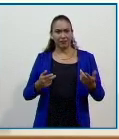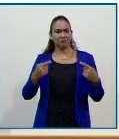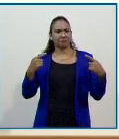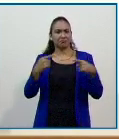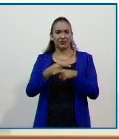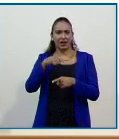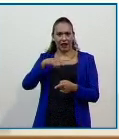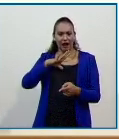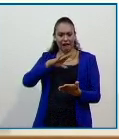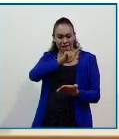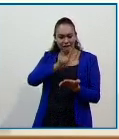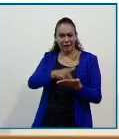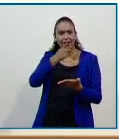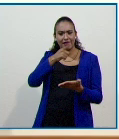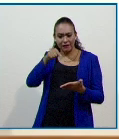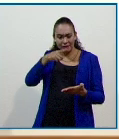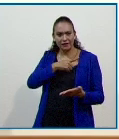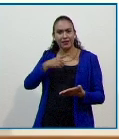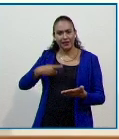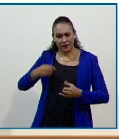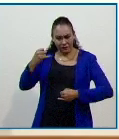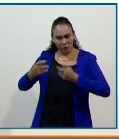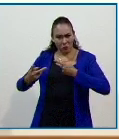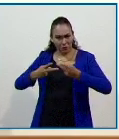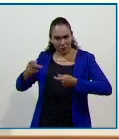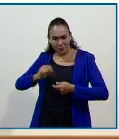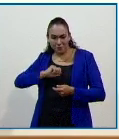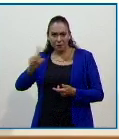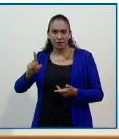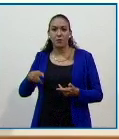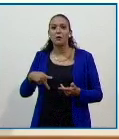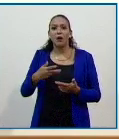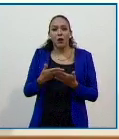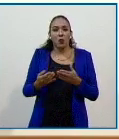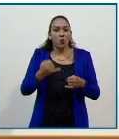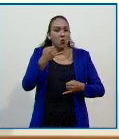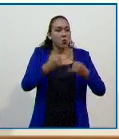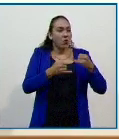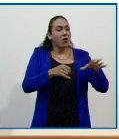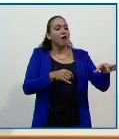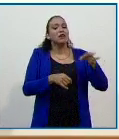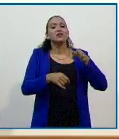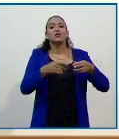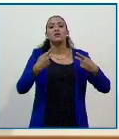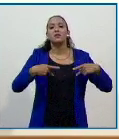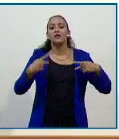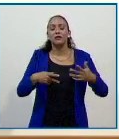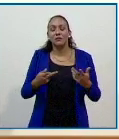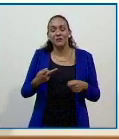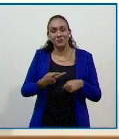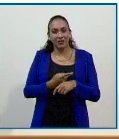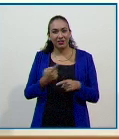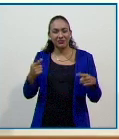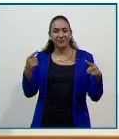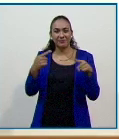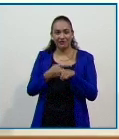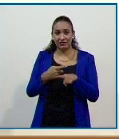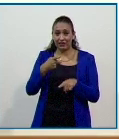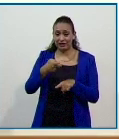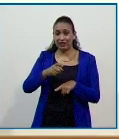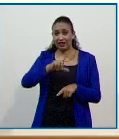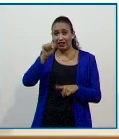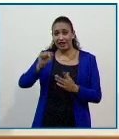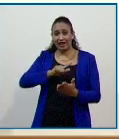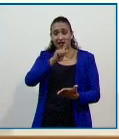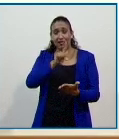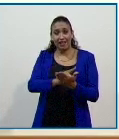jurisdiccional, y la propuesta de reelección, lejos de fortalecer la transparencia o eficiencia de los procesos judiciales, pone en riesgo aquellas garantías de